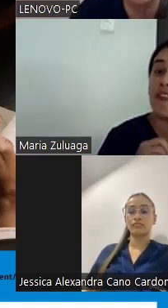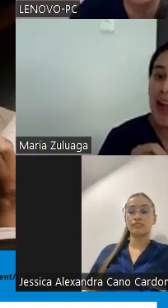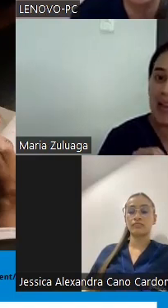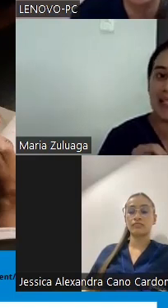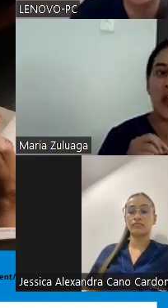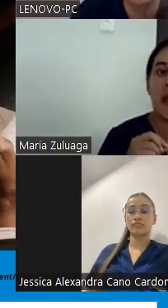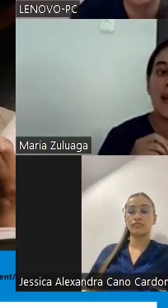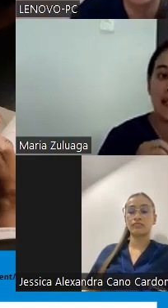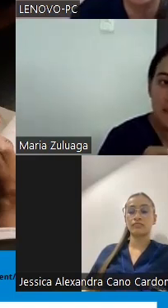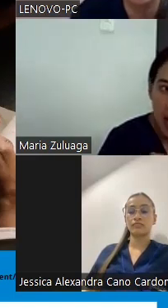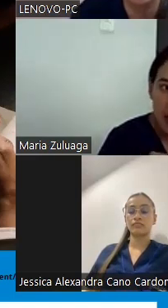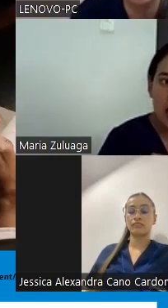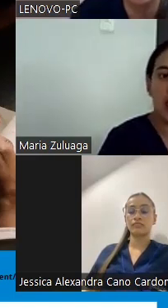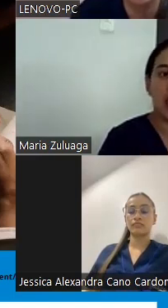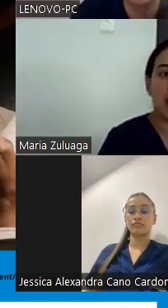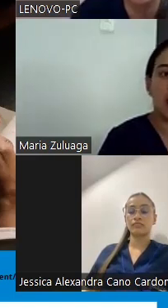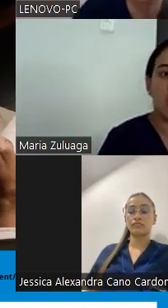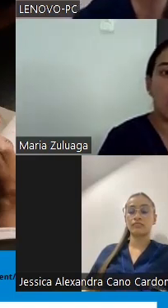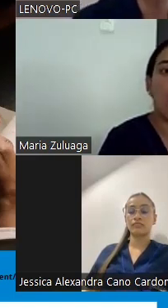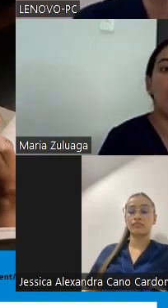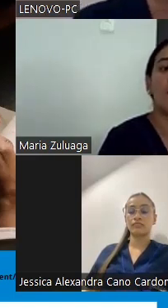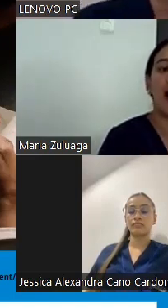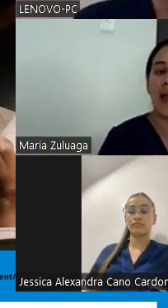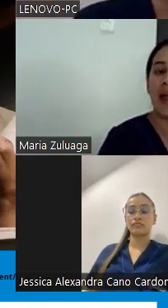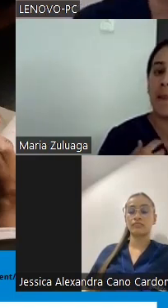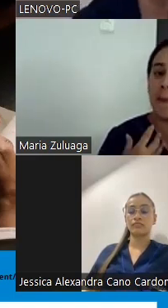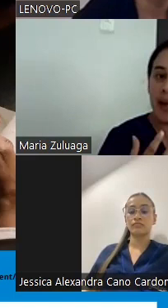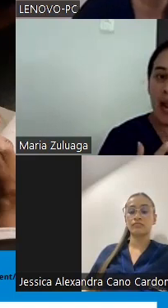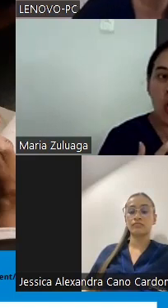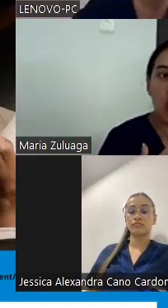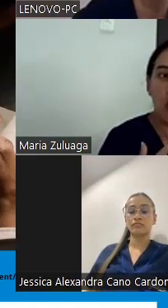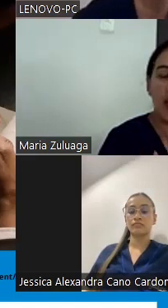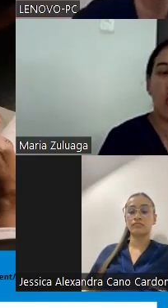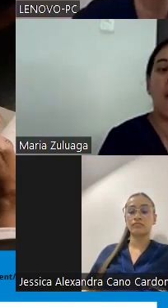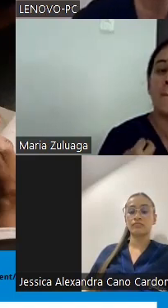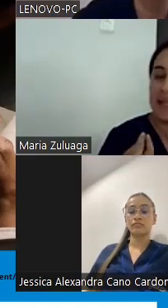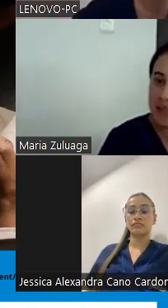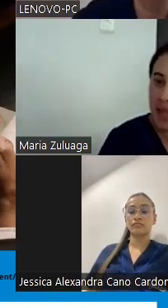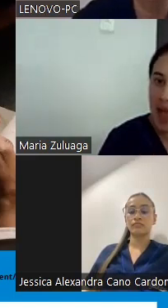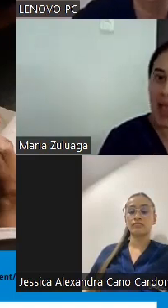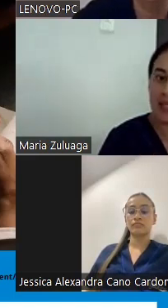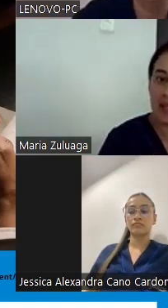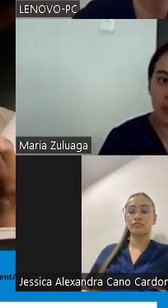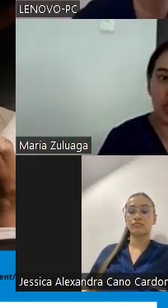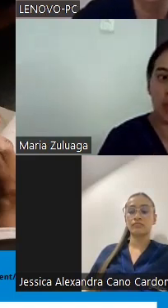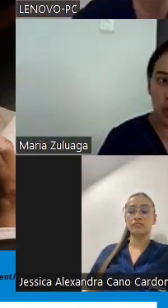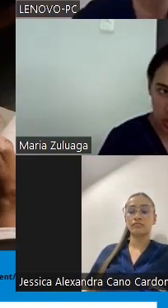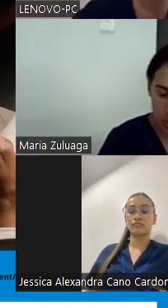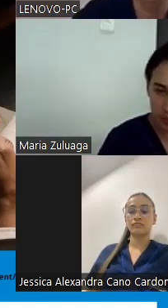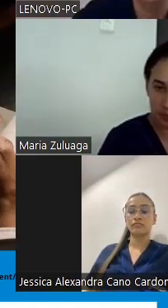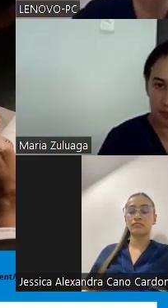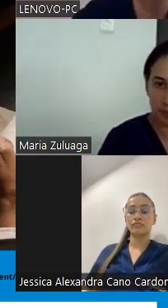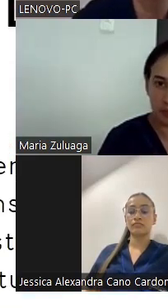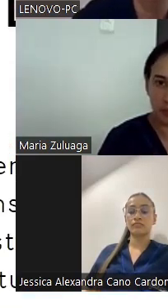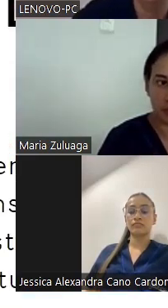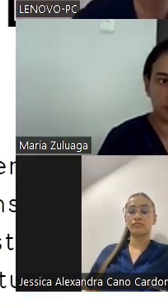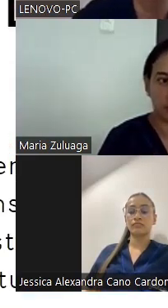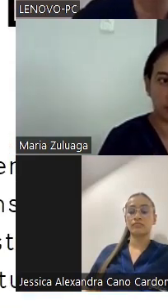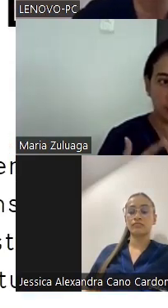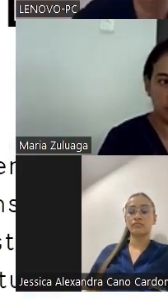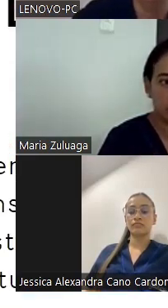debe fijar y se debe plasmar cómo van a reparar o cómo van a compensar a ese tipo de población.